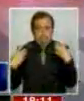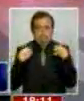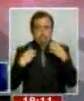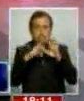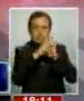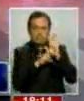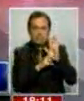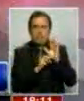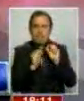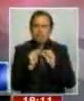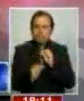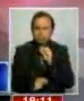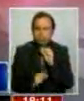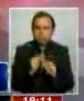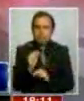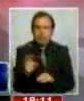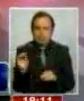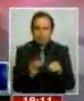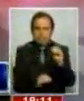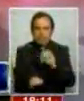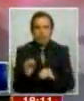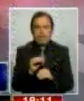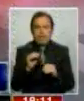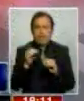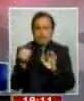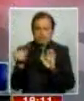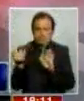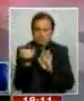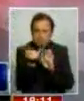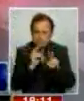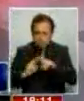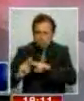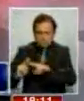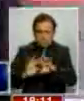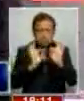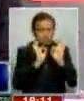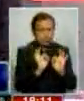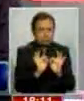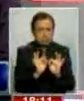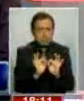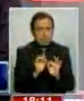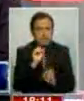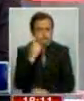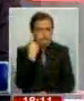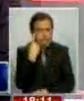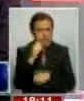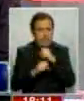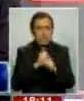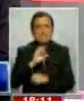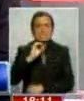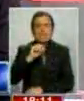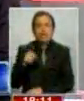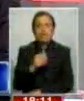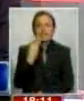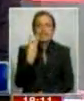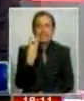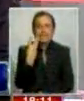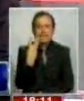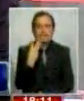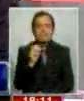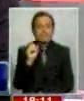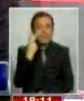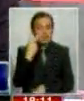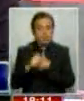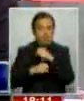que esto sea gradual en su implementación. Aquí había un diseño riguroso. Mira, Matilde, el primer año 0,3 puntos del PIB, el